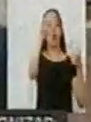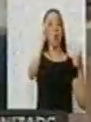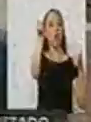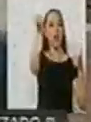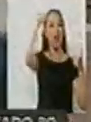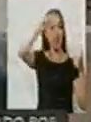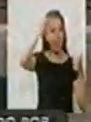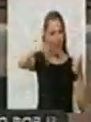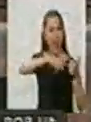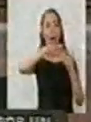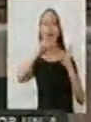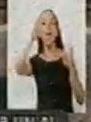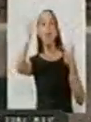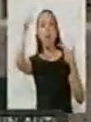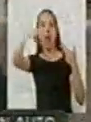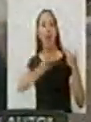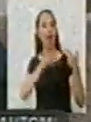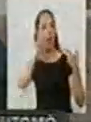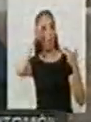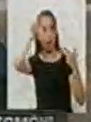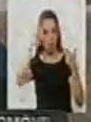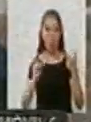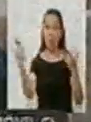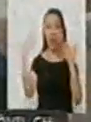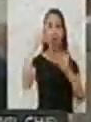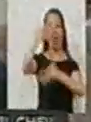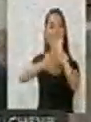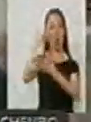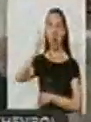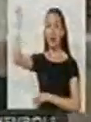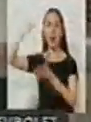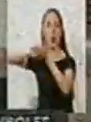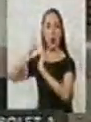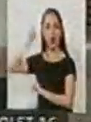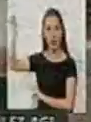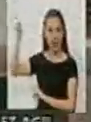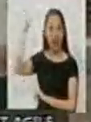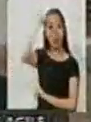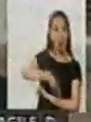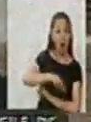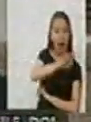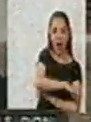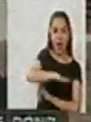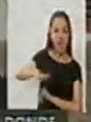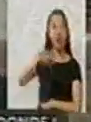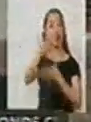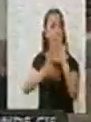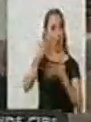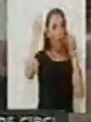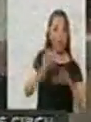escuelita justamente estén en un nivel superlativo y en un mismo nivel incluso que los chicos mencionados de AFA, que juegan torneos de AFA.